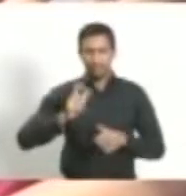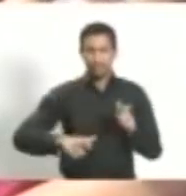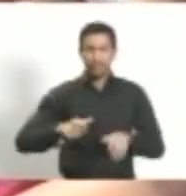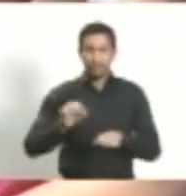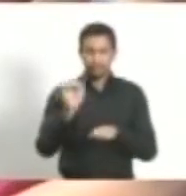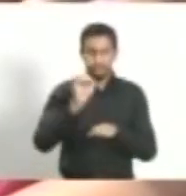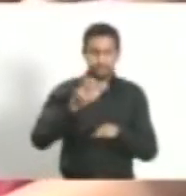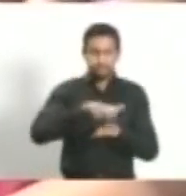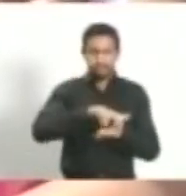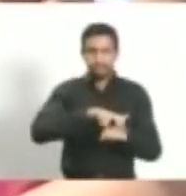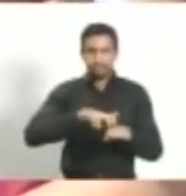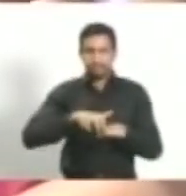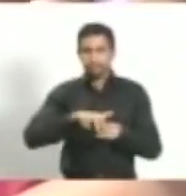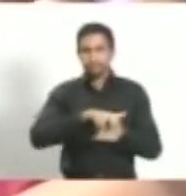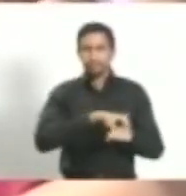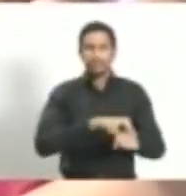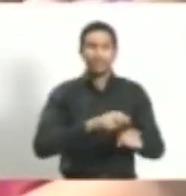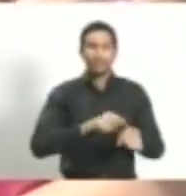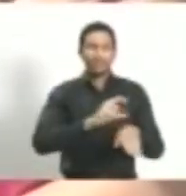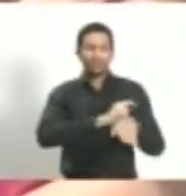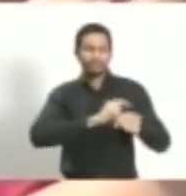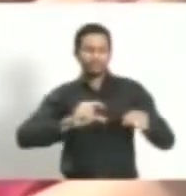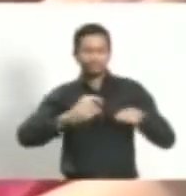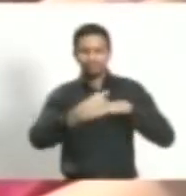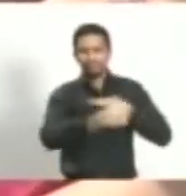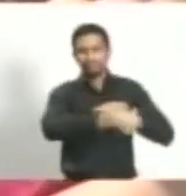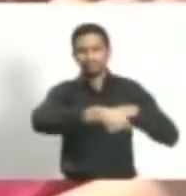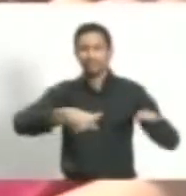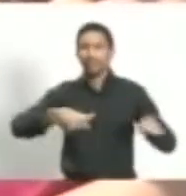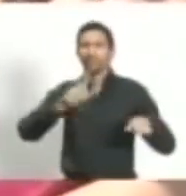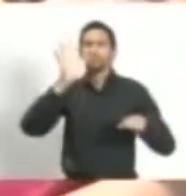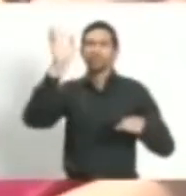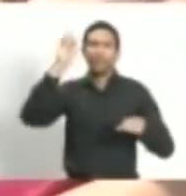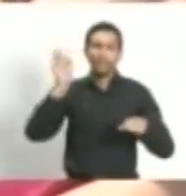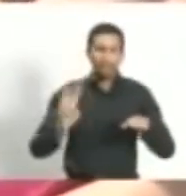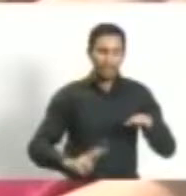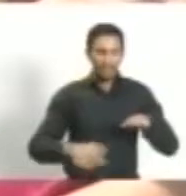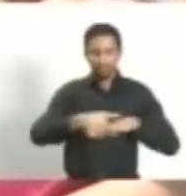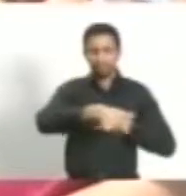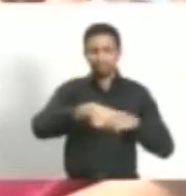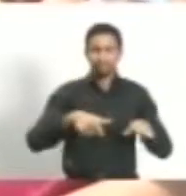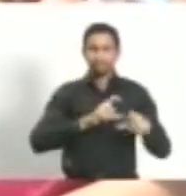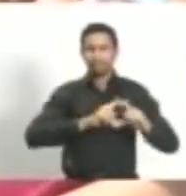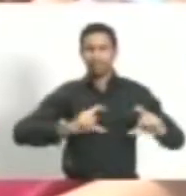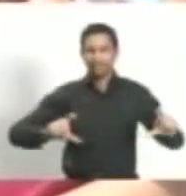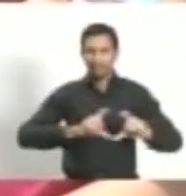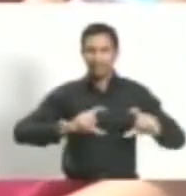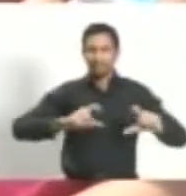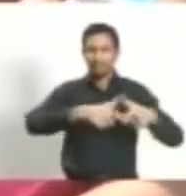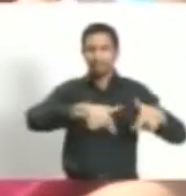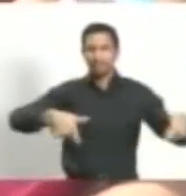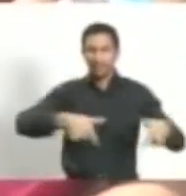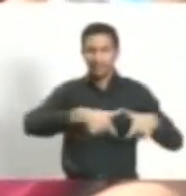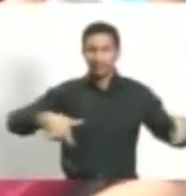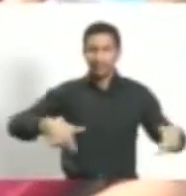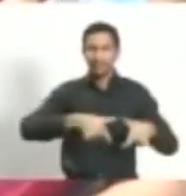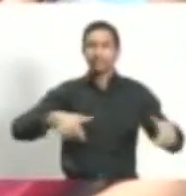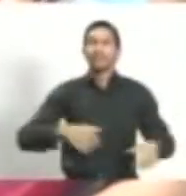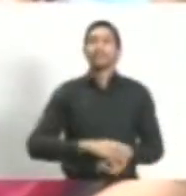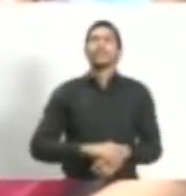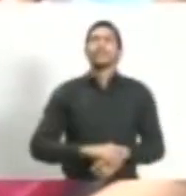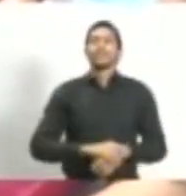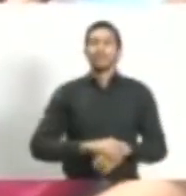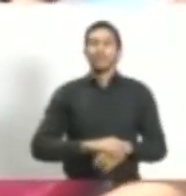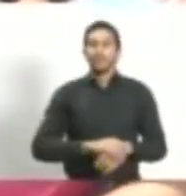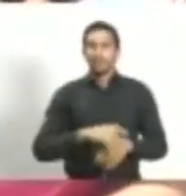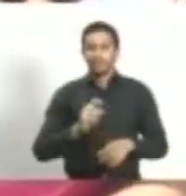vehículo de placas venezolanas. Allí encontramos dos personas que ya tenían la orden de captura por este delito, más otras